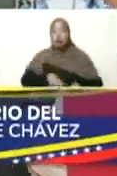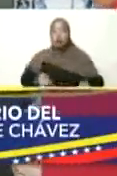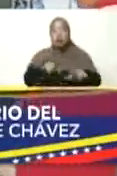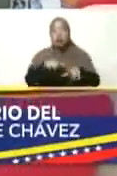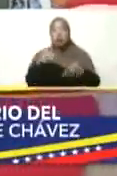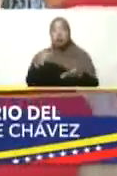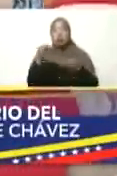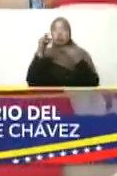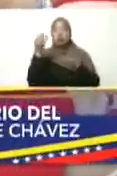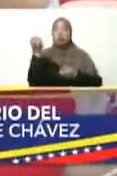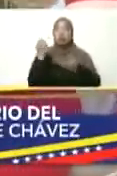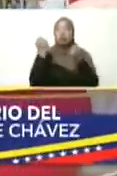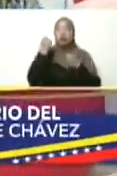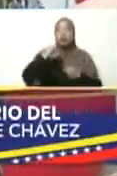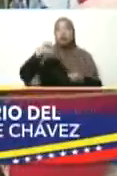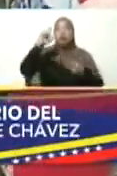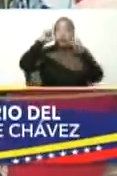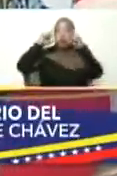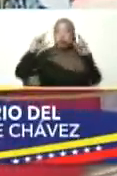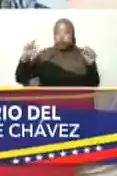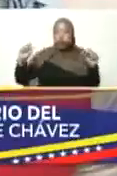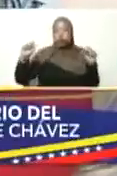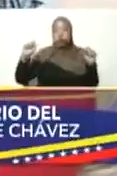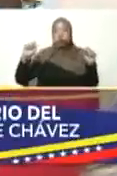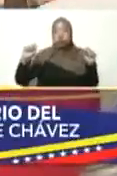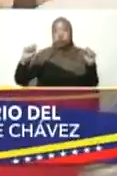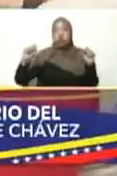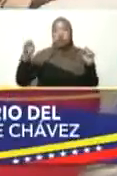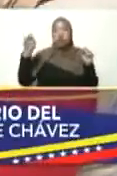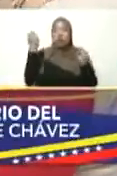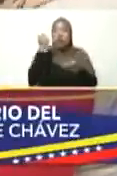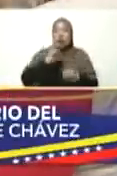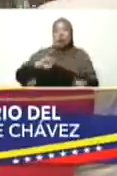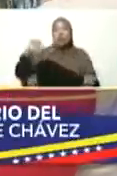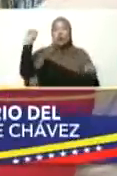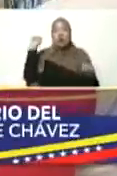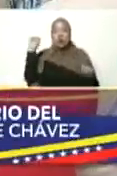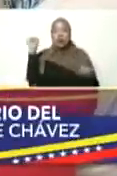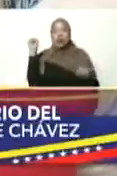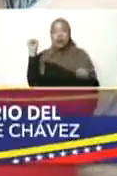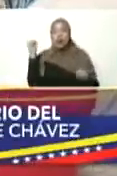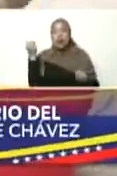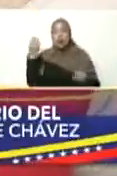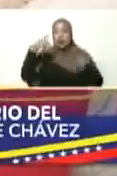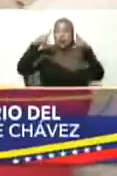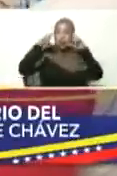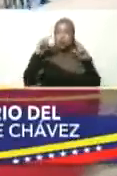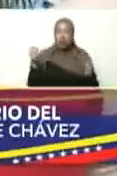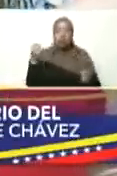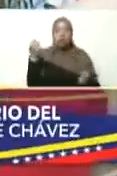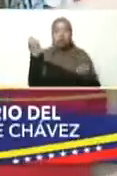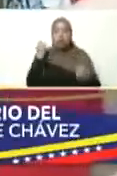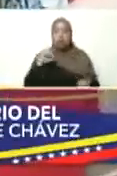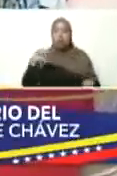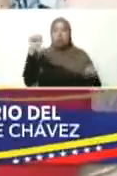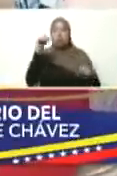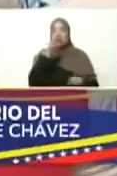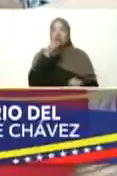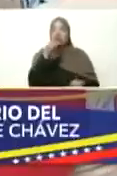de sociólogos o teóricos en helicóptero. Más allá de sociólogos en helicóptero